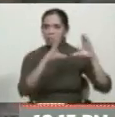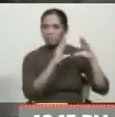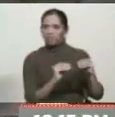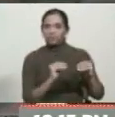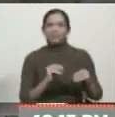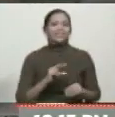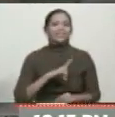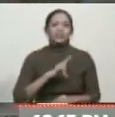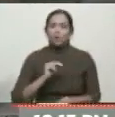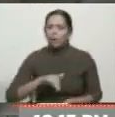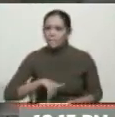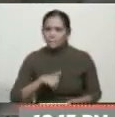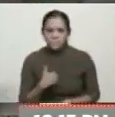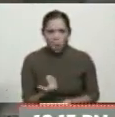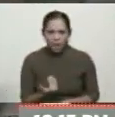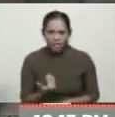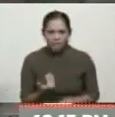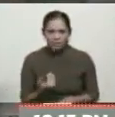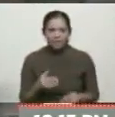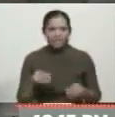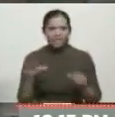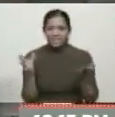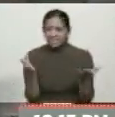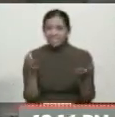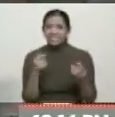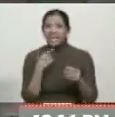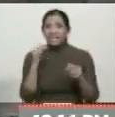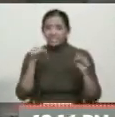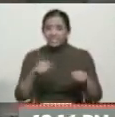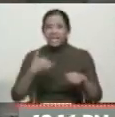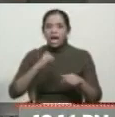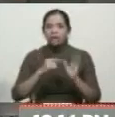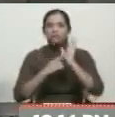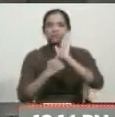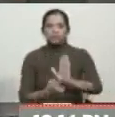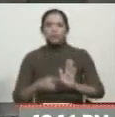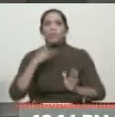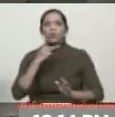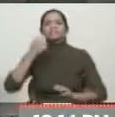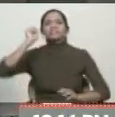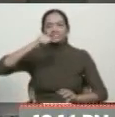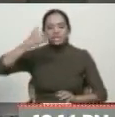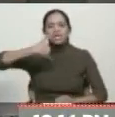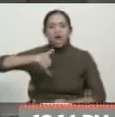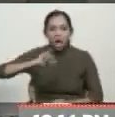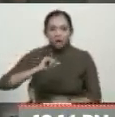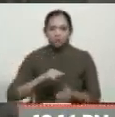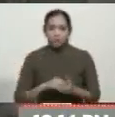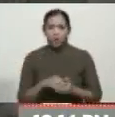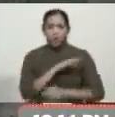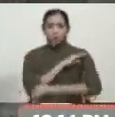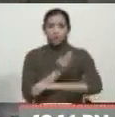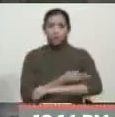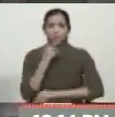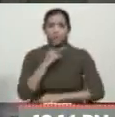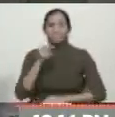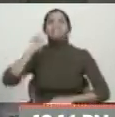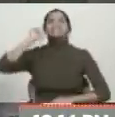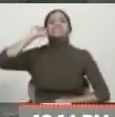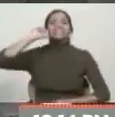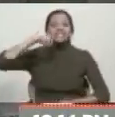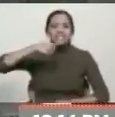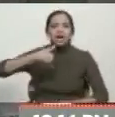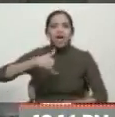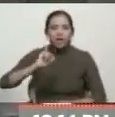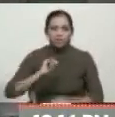poder desconocer de que aquí hay expresión de política, de que aquí hay fuerza política, de que aquí hay más de uno